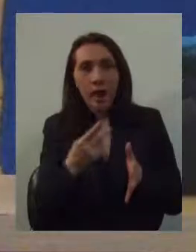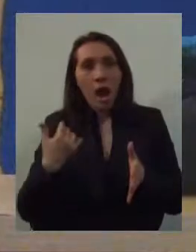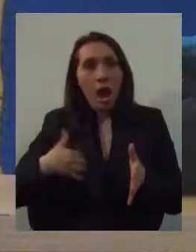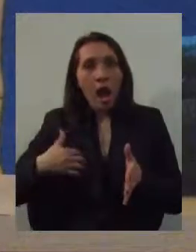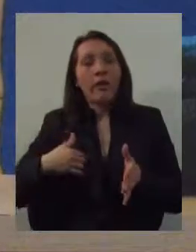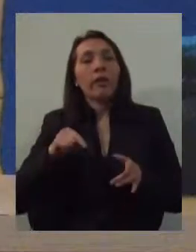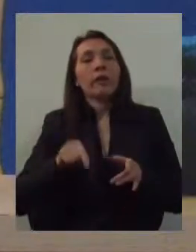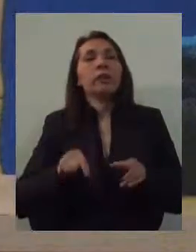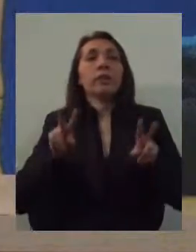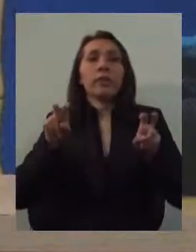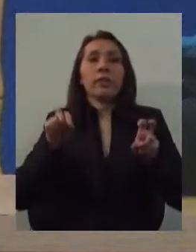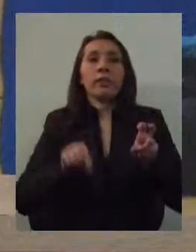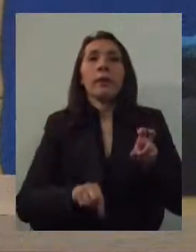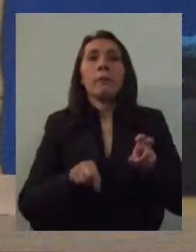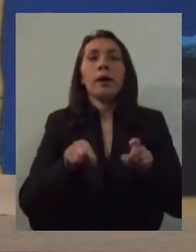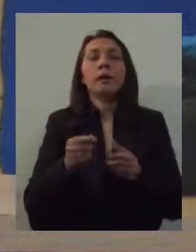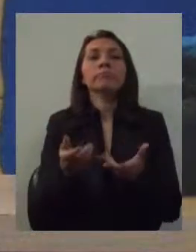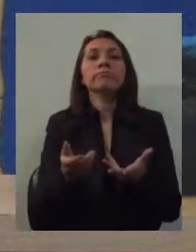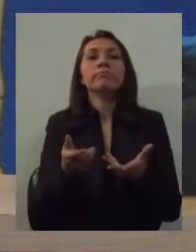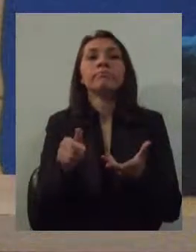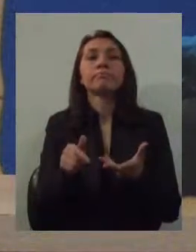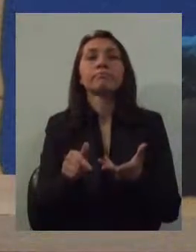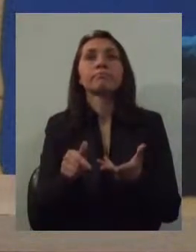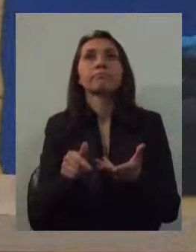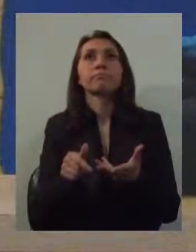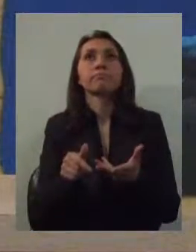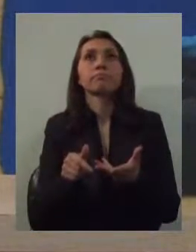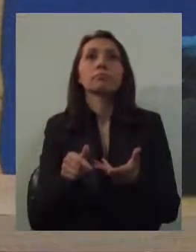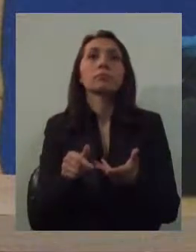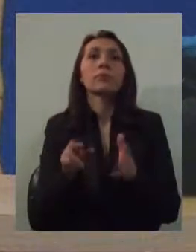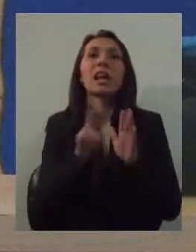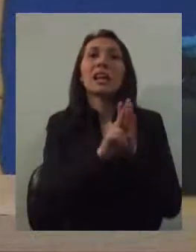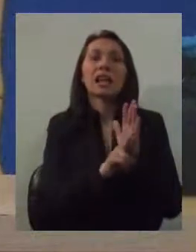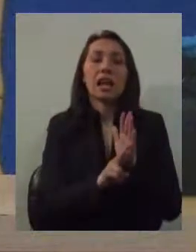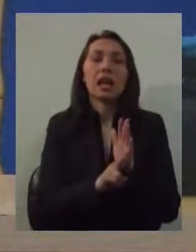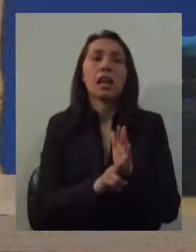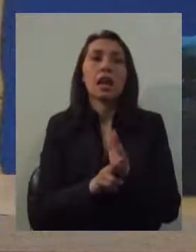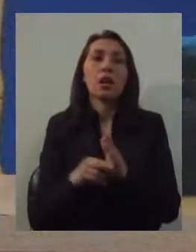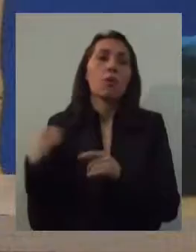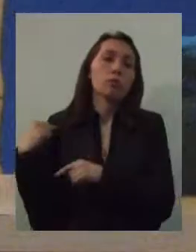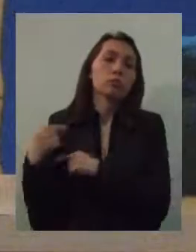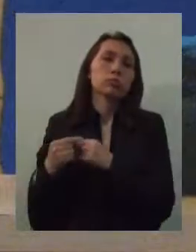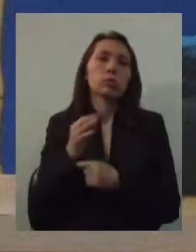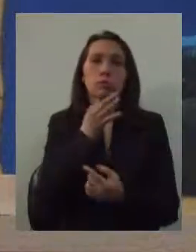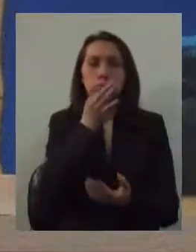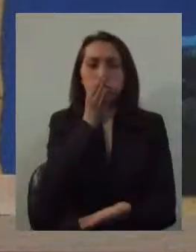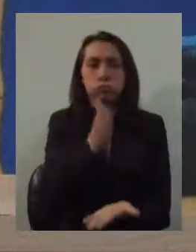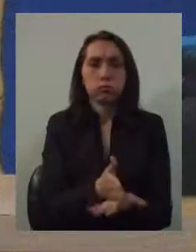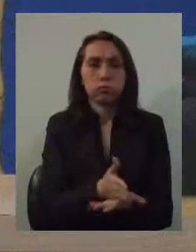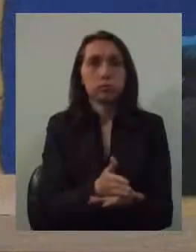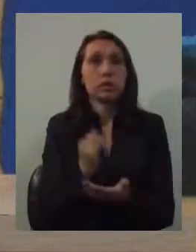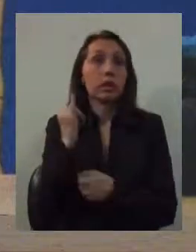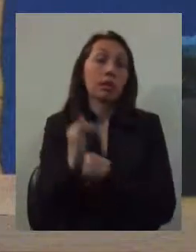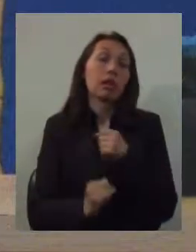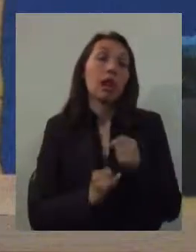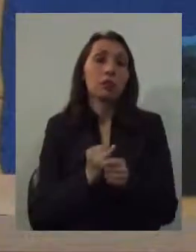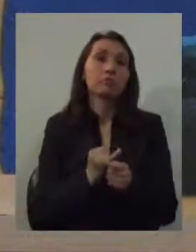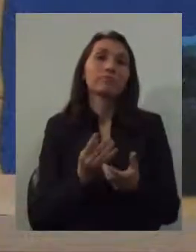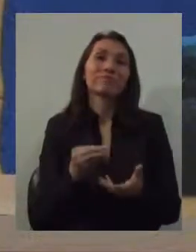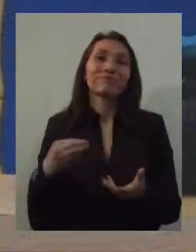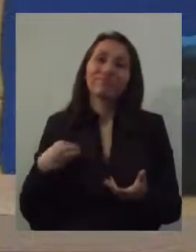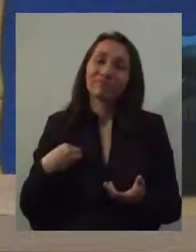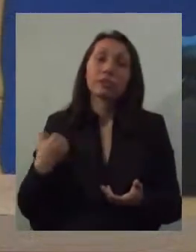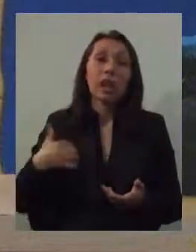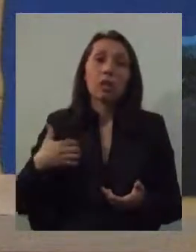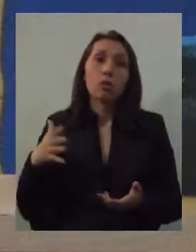Argentina respecto de estas reglas de jurisdicción internacional. Lamentablemente no tenemos todavía en